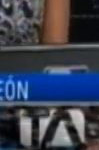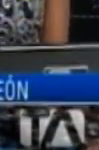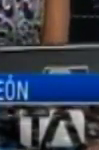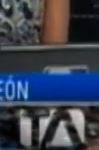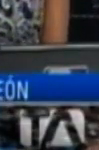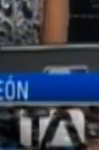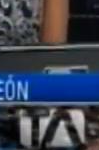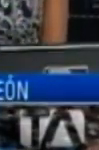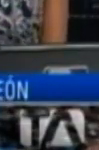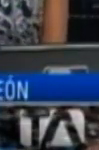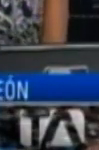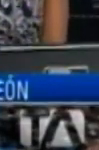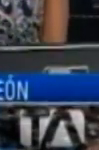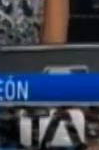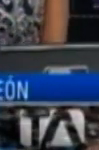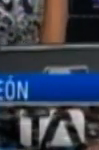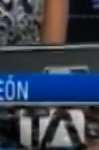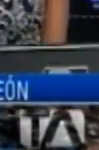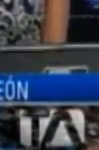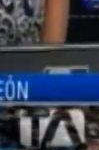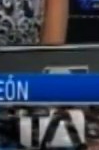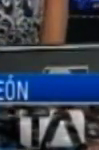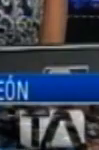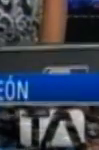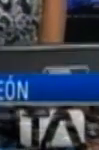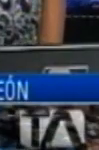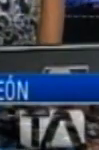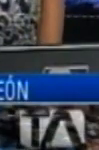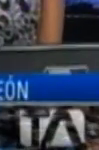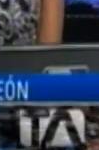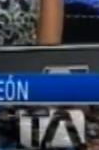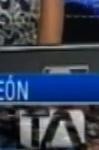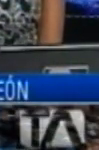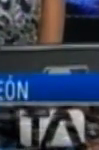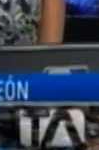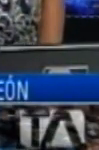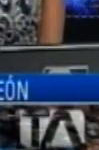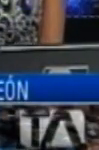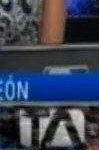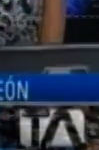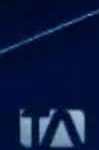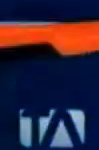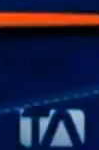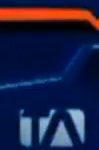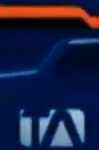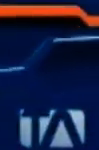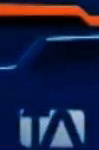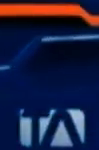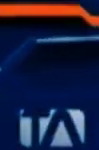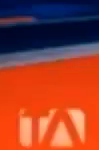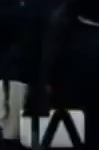sede en Quito. Hasta allá nos vamos para que Fausto Yepes nos cuente más detalles. Fausto, buenas noches, te escuchamos.